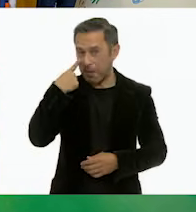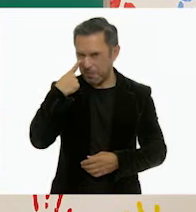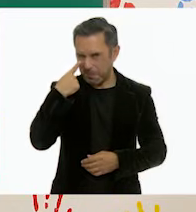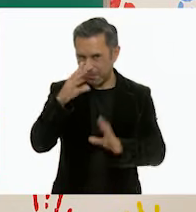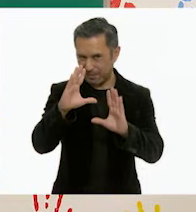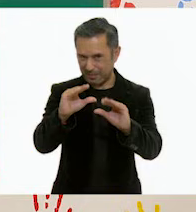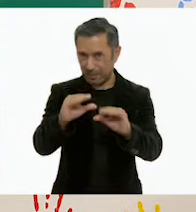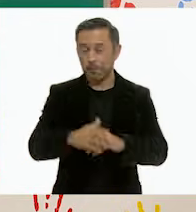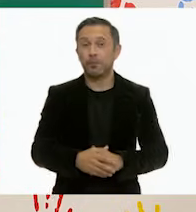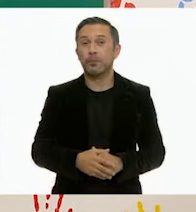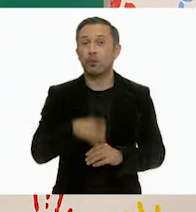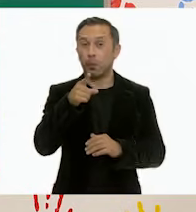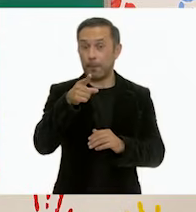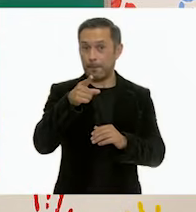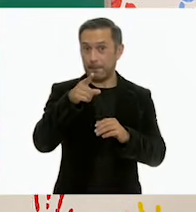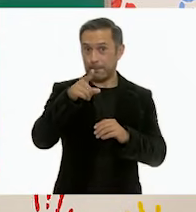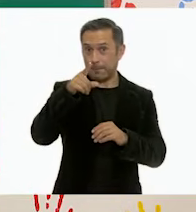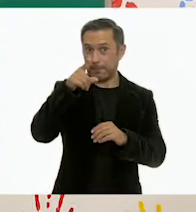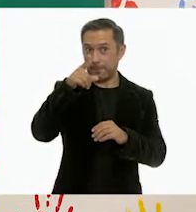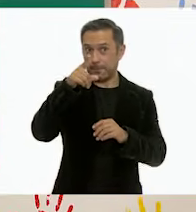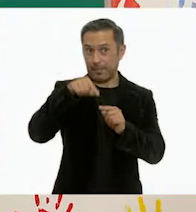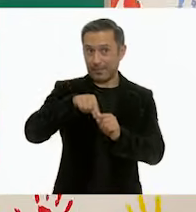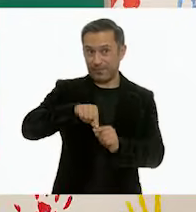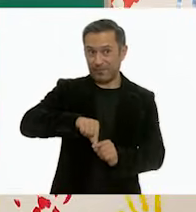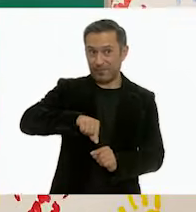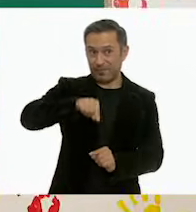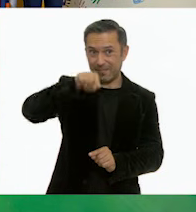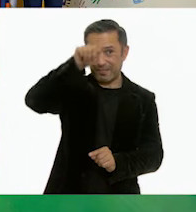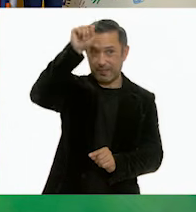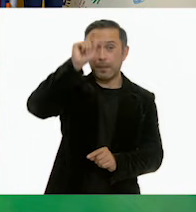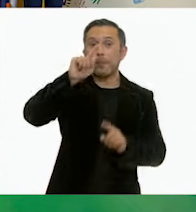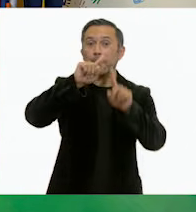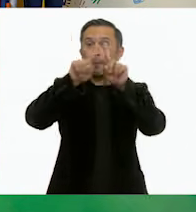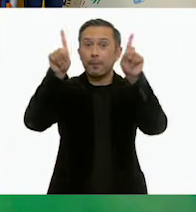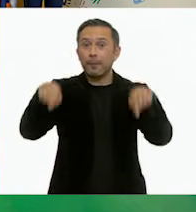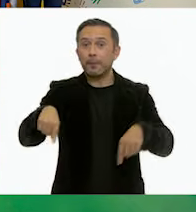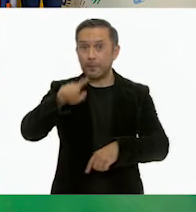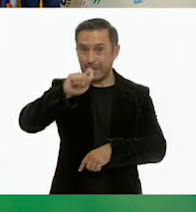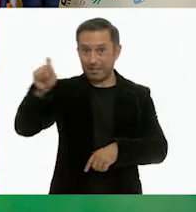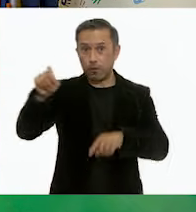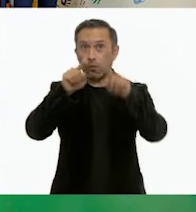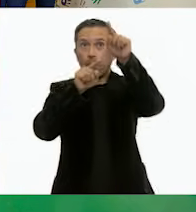empieza el pizarrón hasta el suelo.